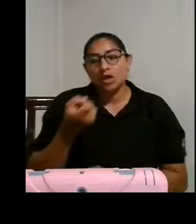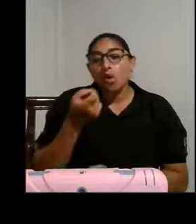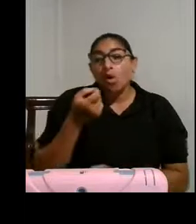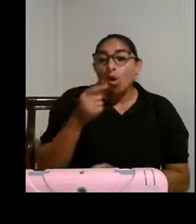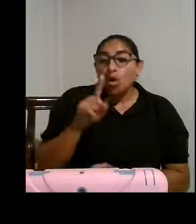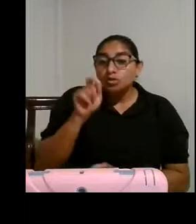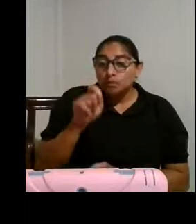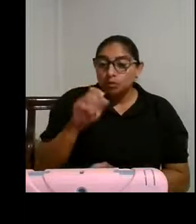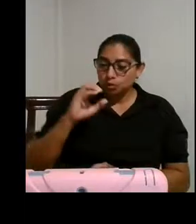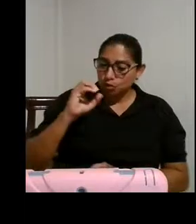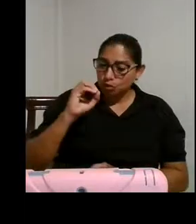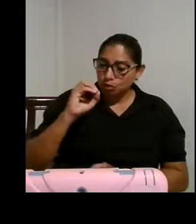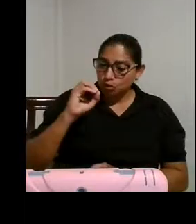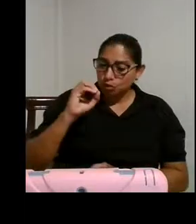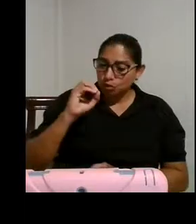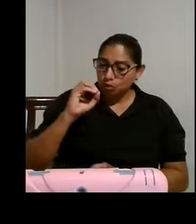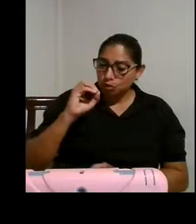11.06.